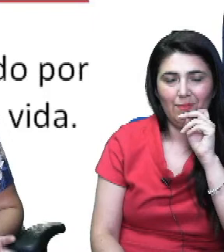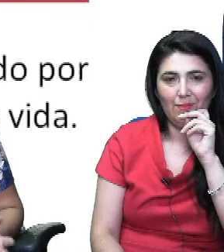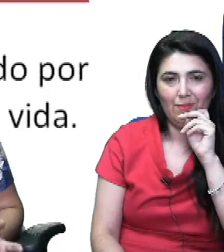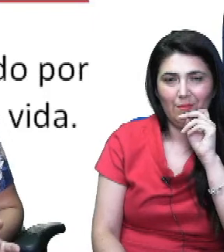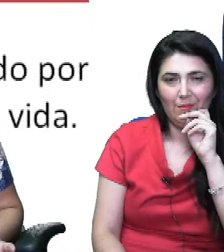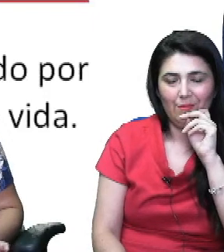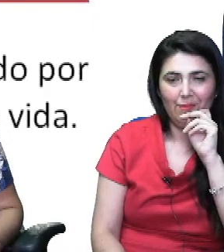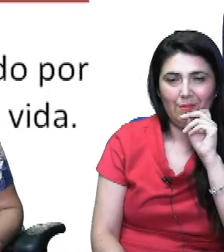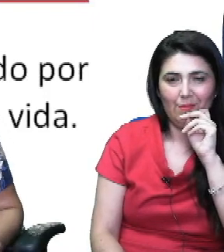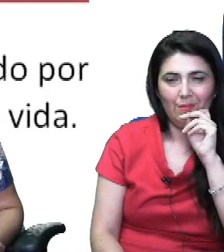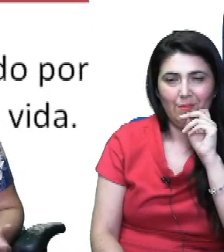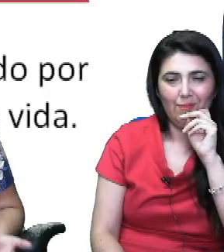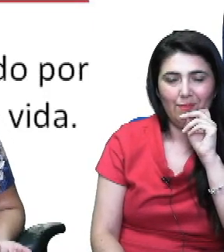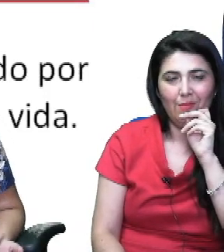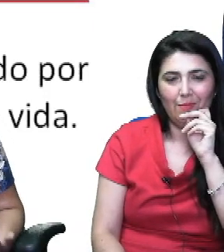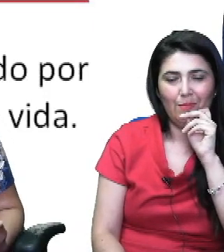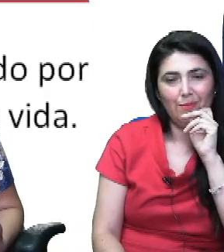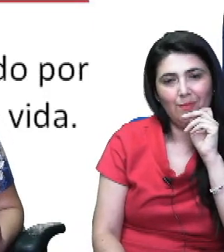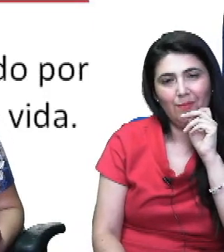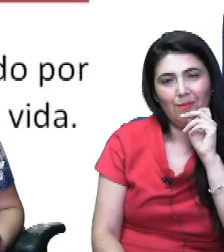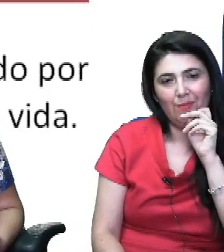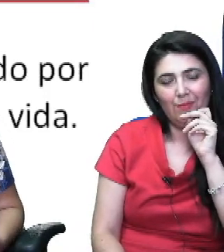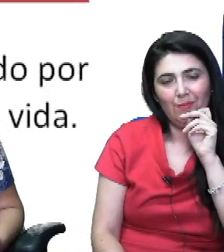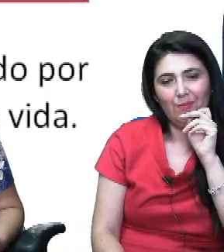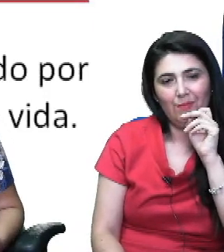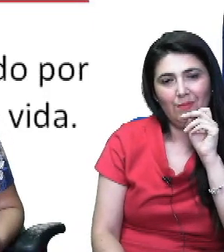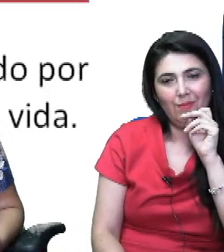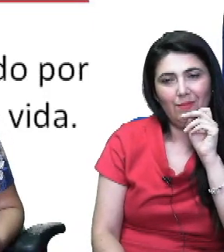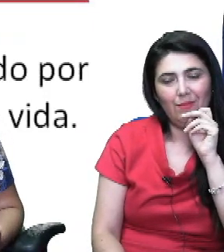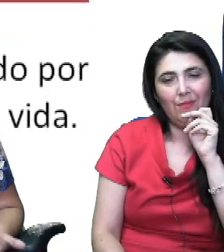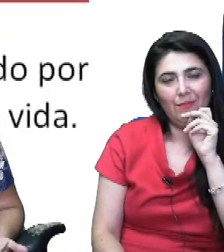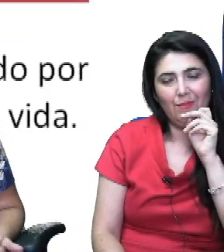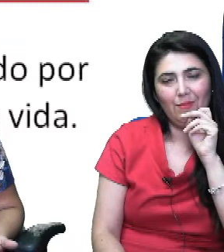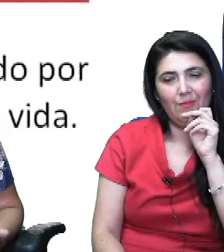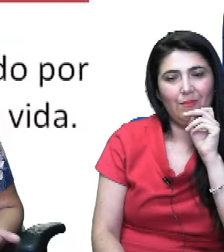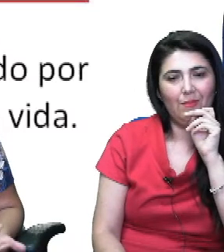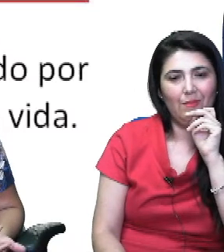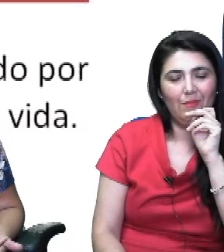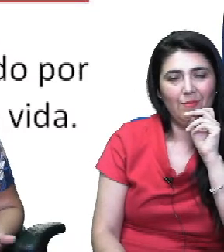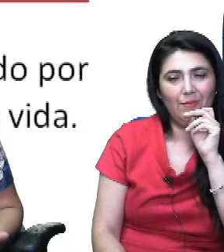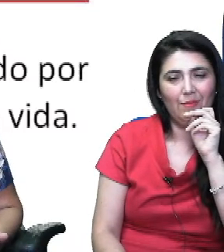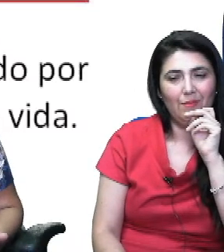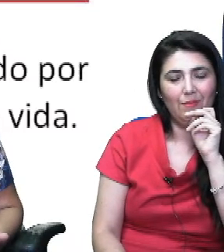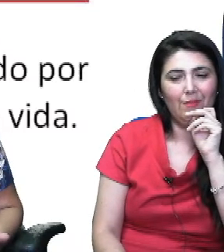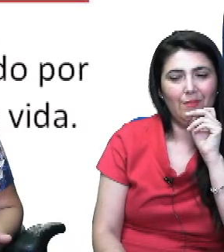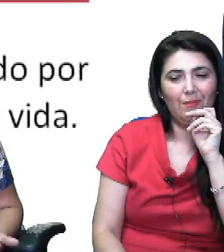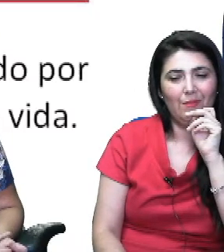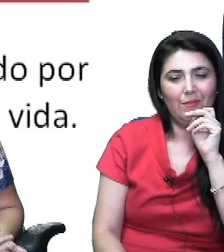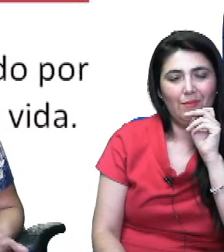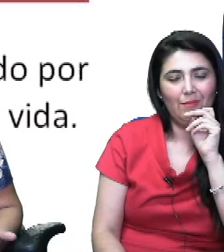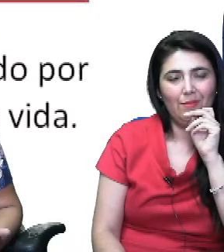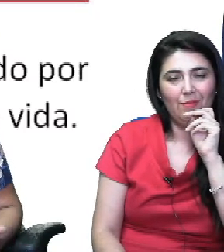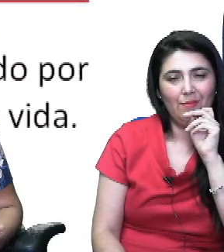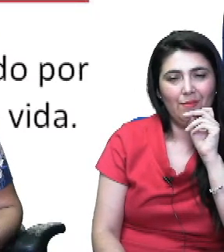¿cierto? Y que tiene que ver entonces cómo a partir de un evento traumático, un evento crítico, las personas pueden